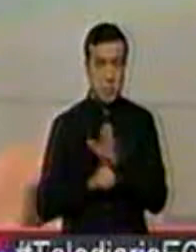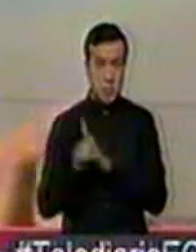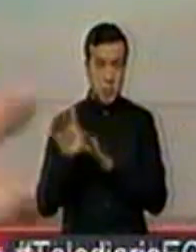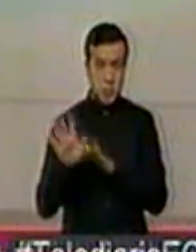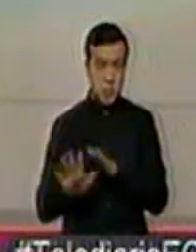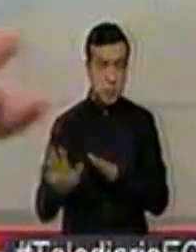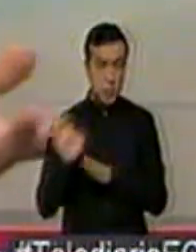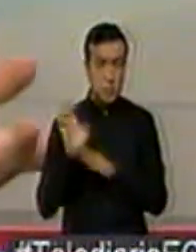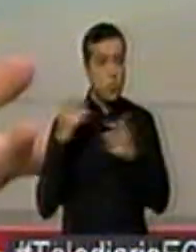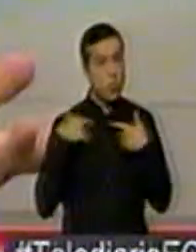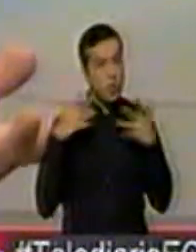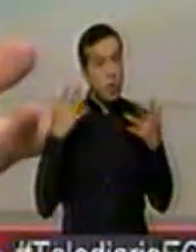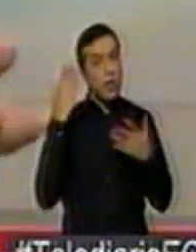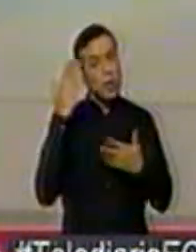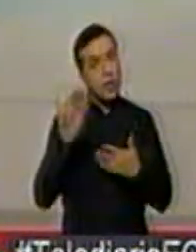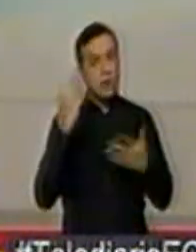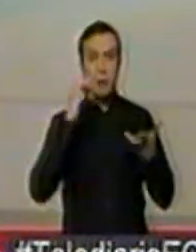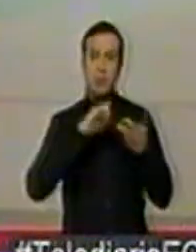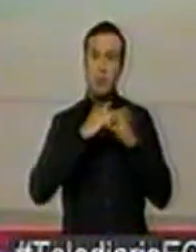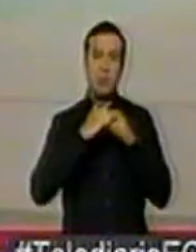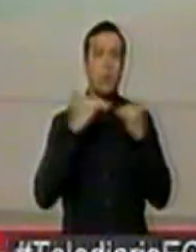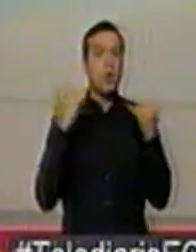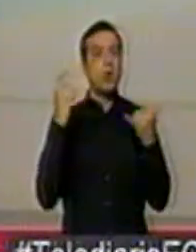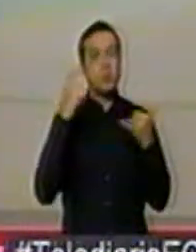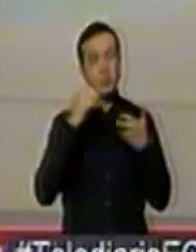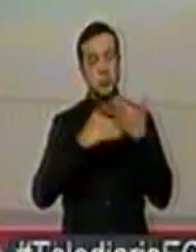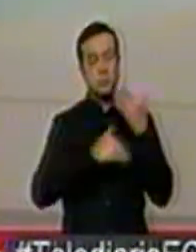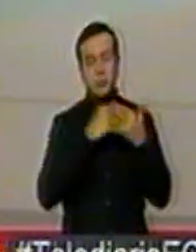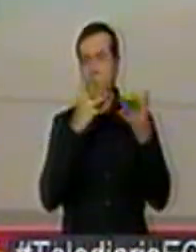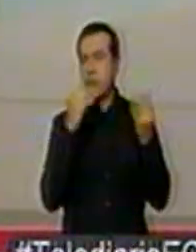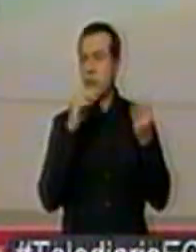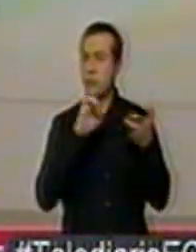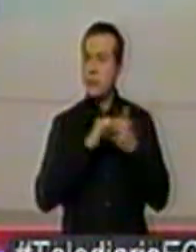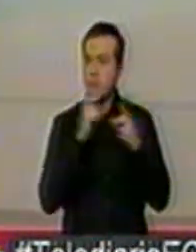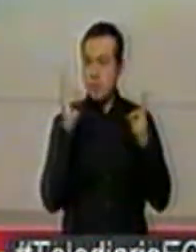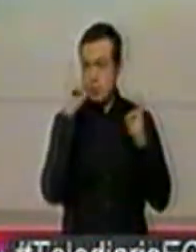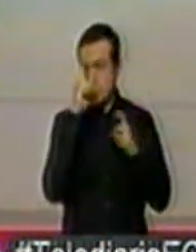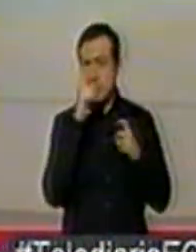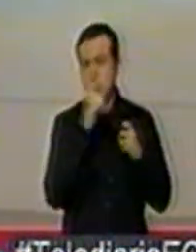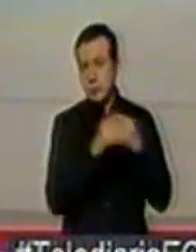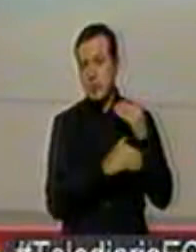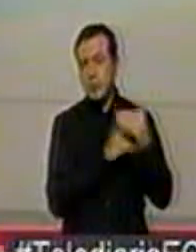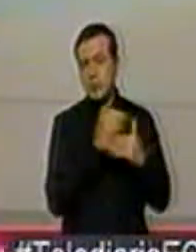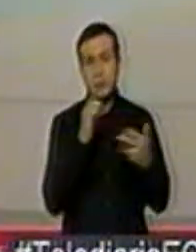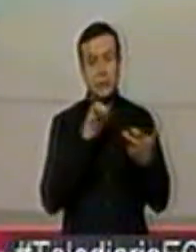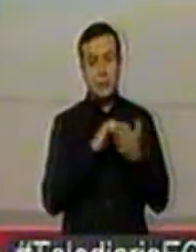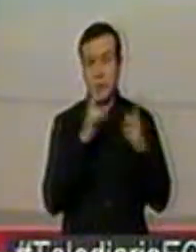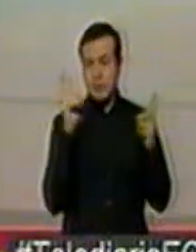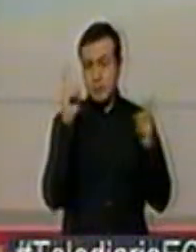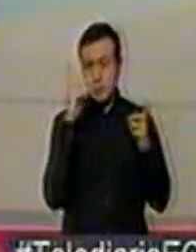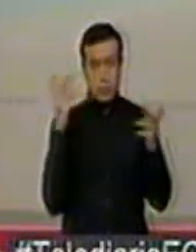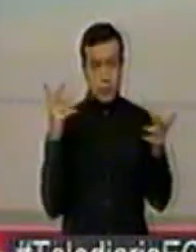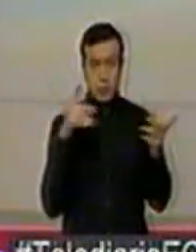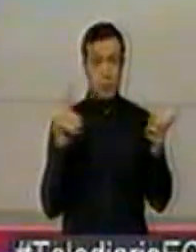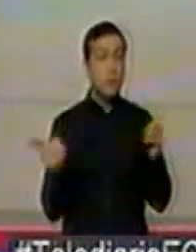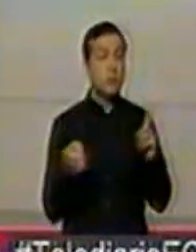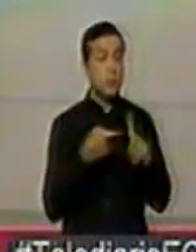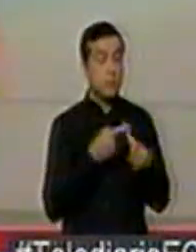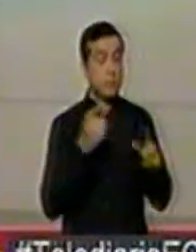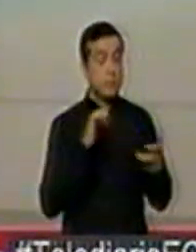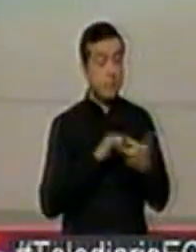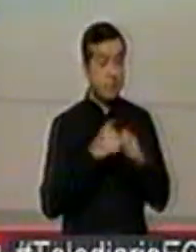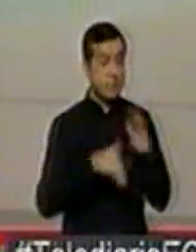ese es el problema aquí tenemos que ir resolviendo muchas cosas que están que generan este lastre que hablamos uno de los principales